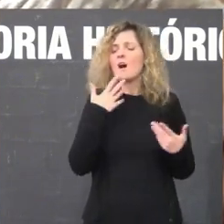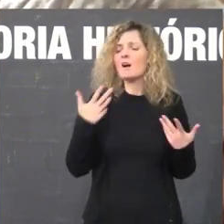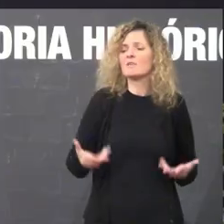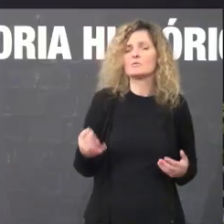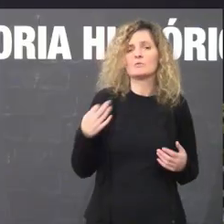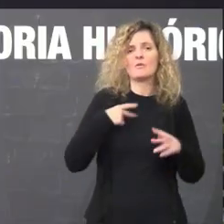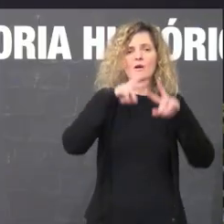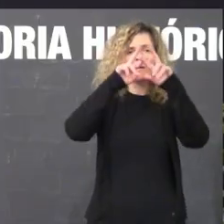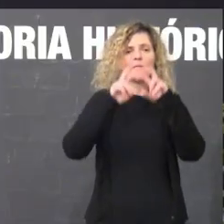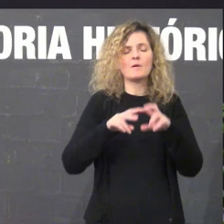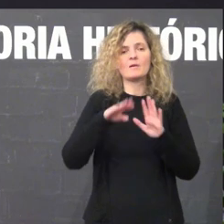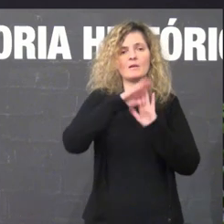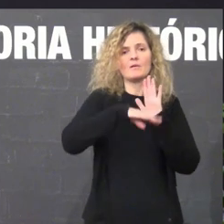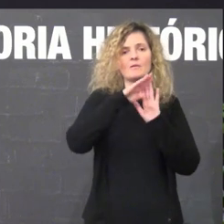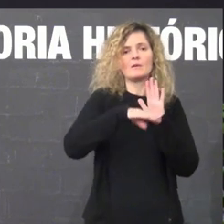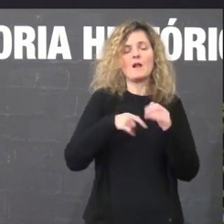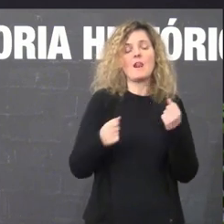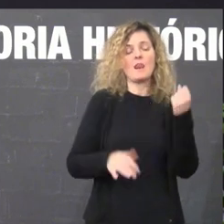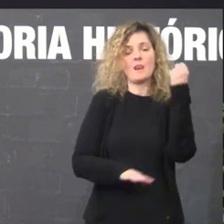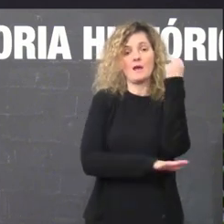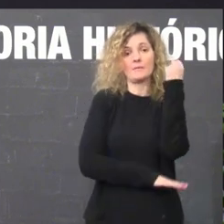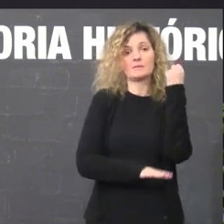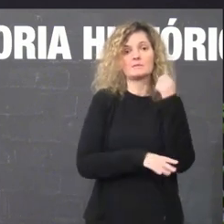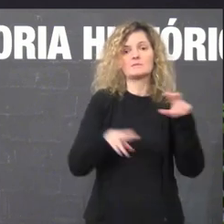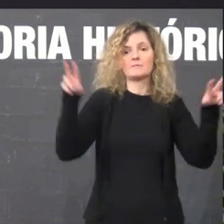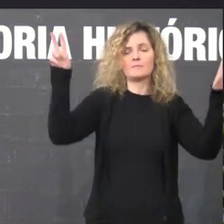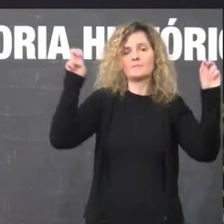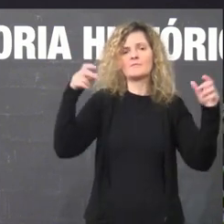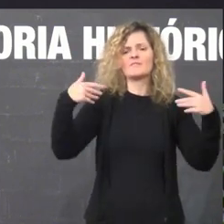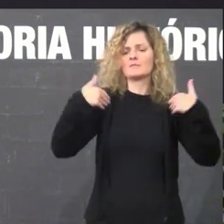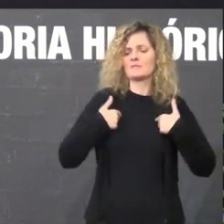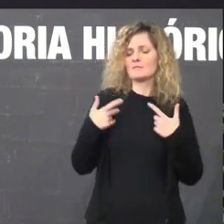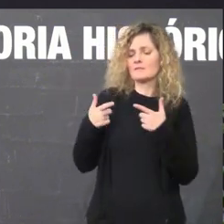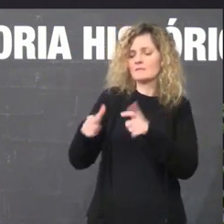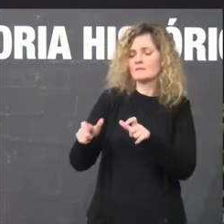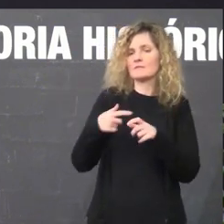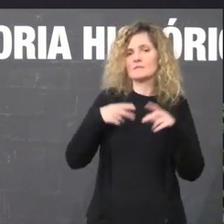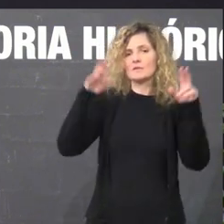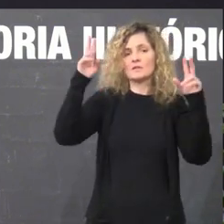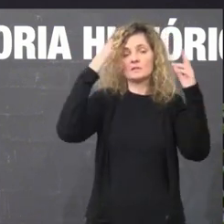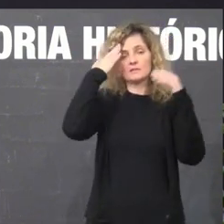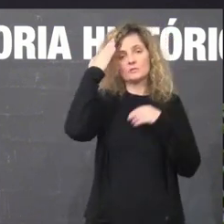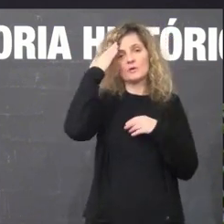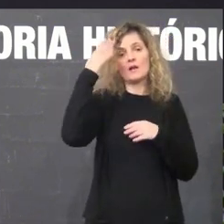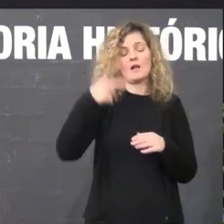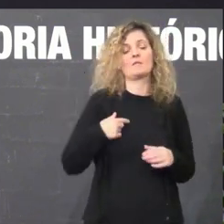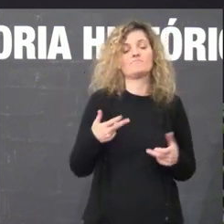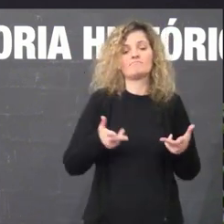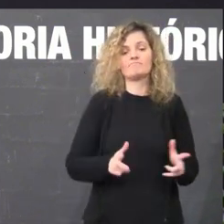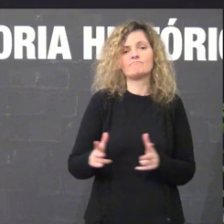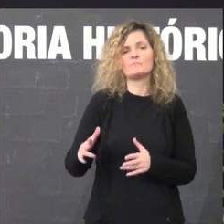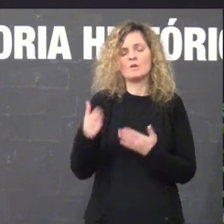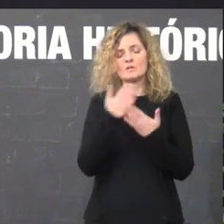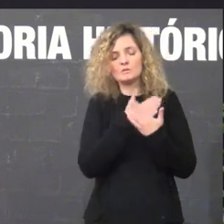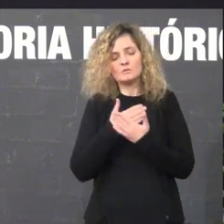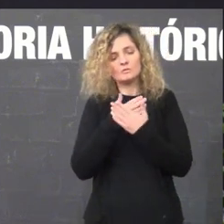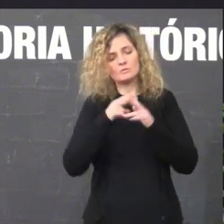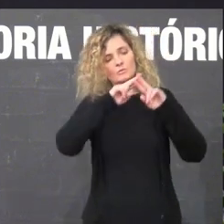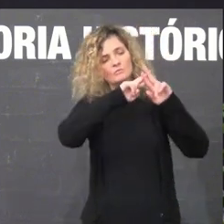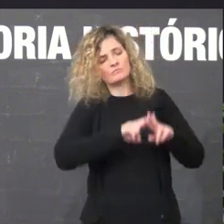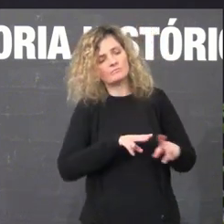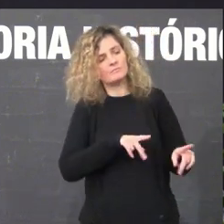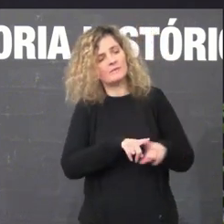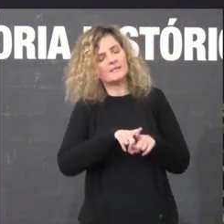he analista de programa la base donde se encarga la sección titulares al banquillo las que se estudia desde un punto de vista